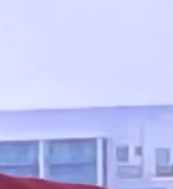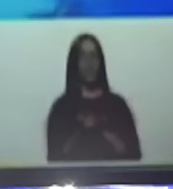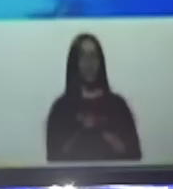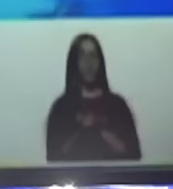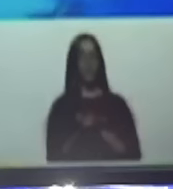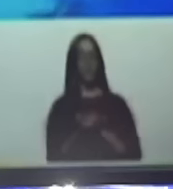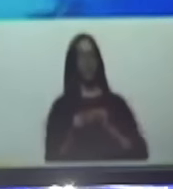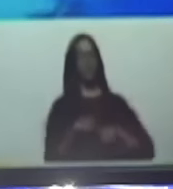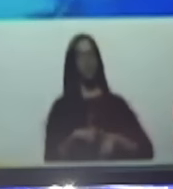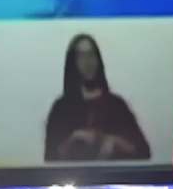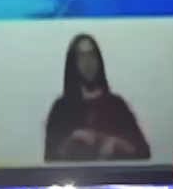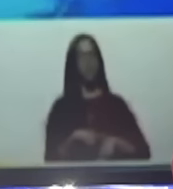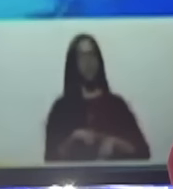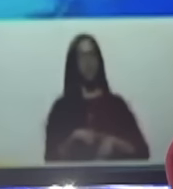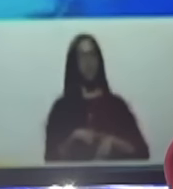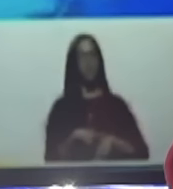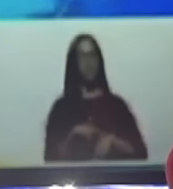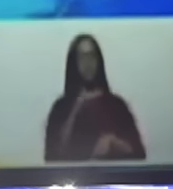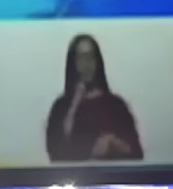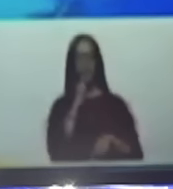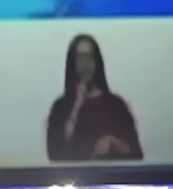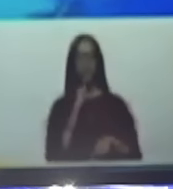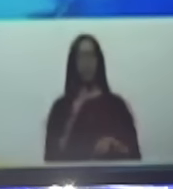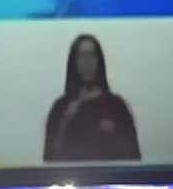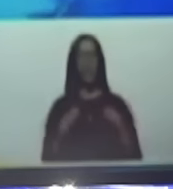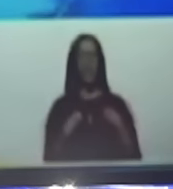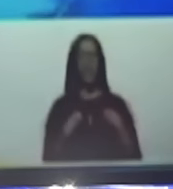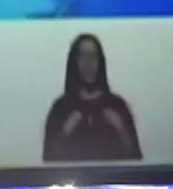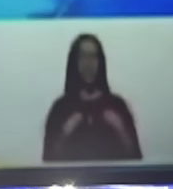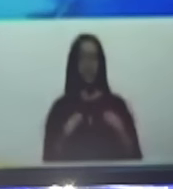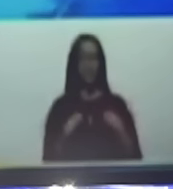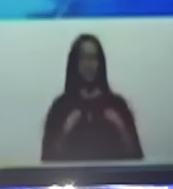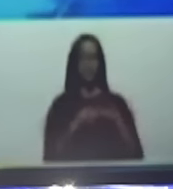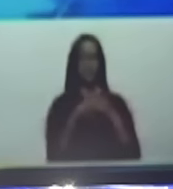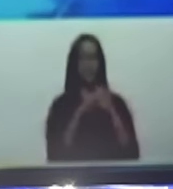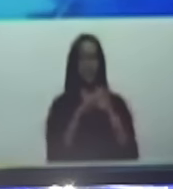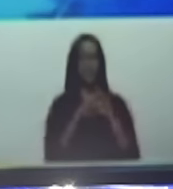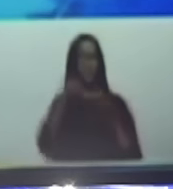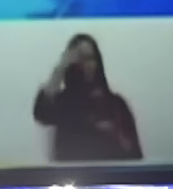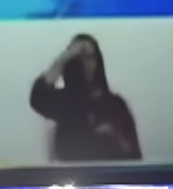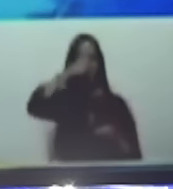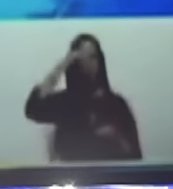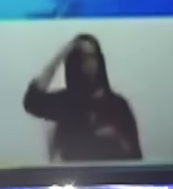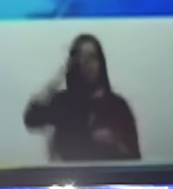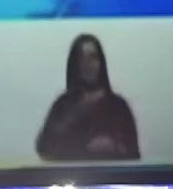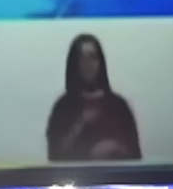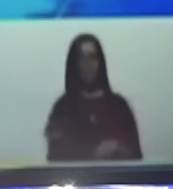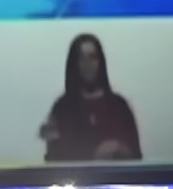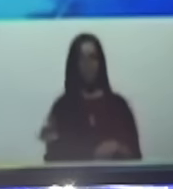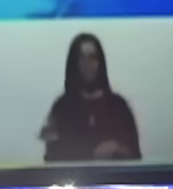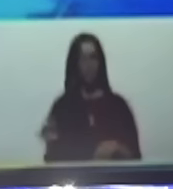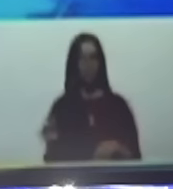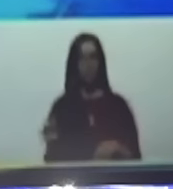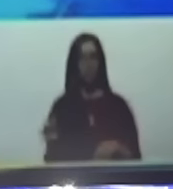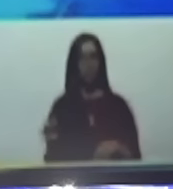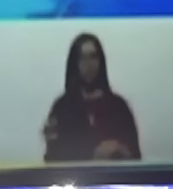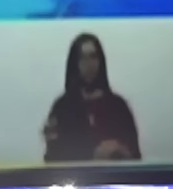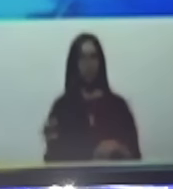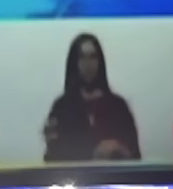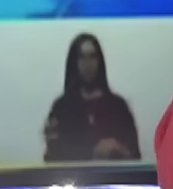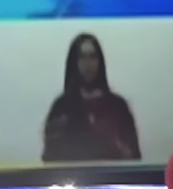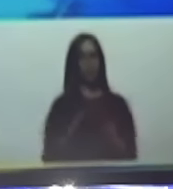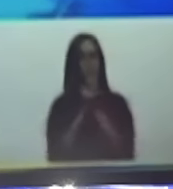Pero me vengo por acá, porque sigo preocupado por el señor supuesto ministro de la Defensa